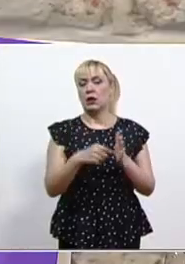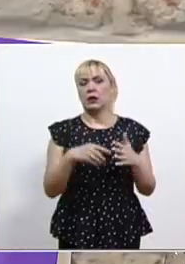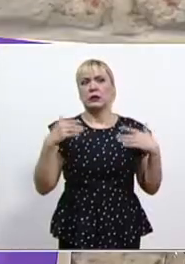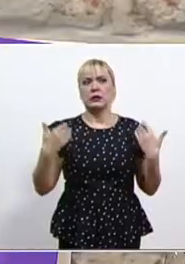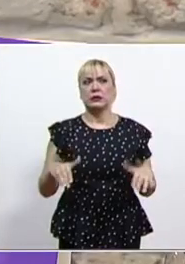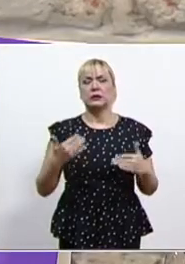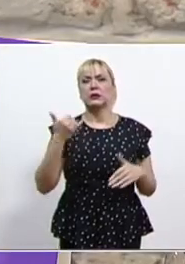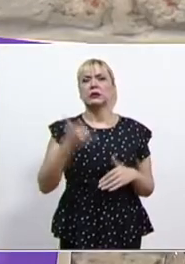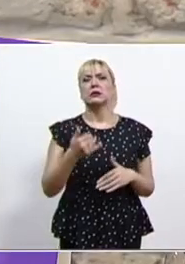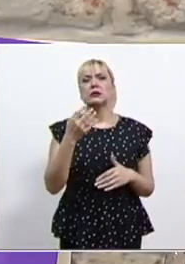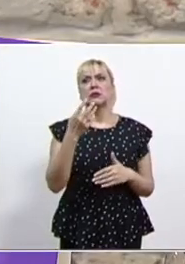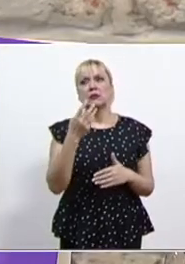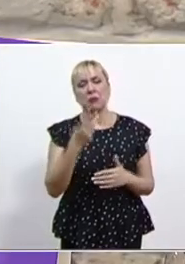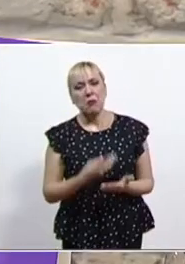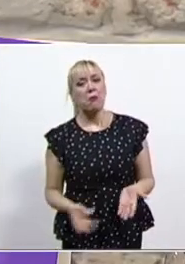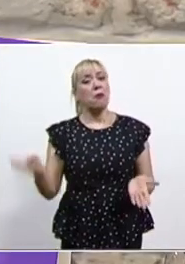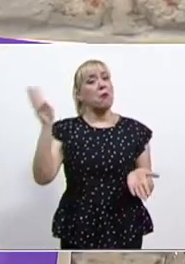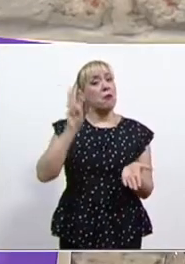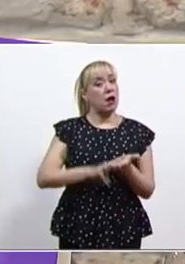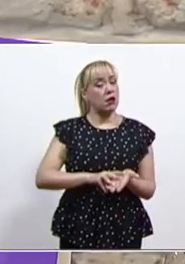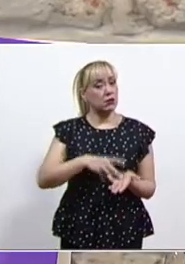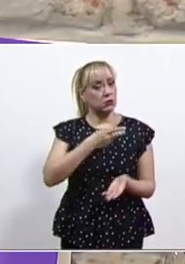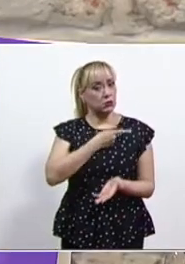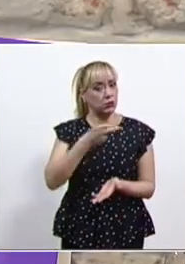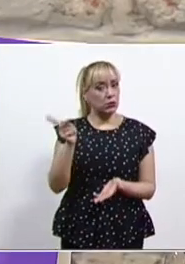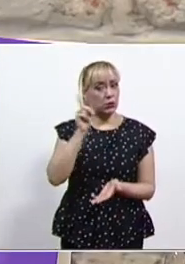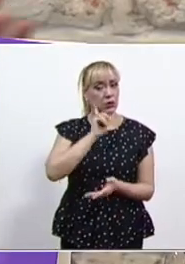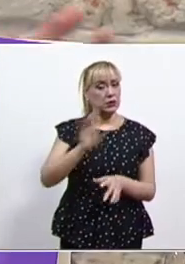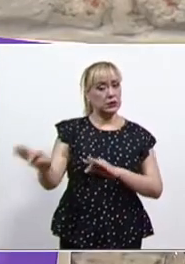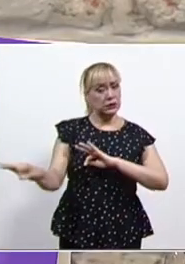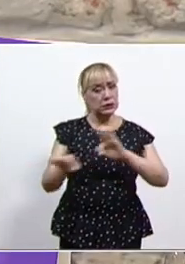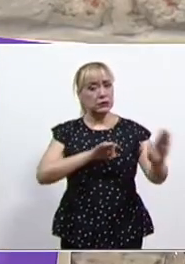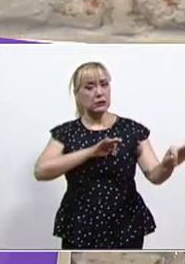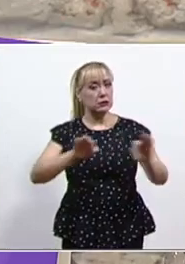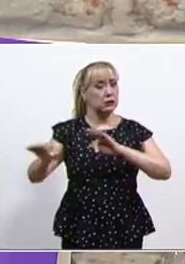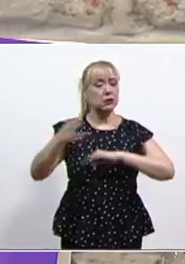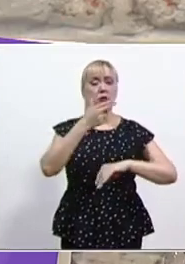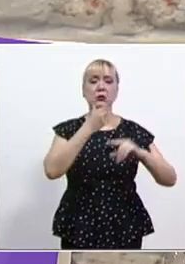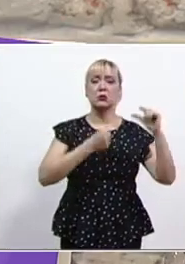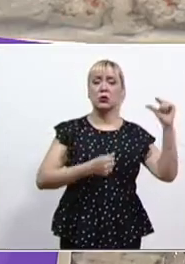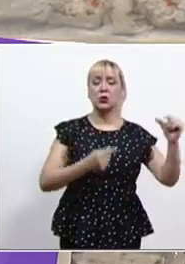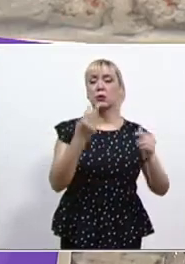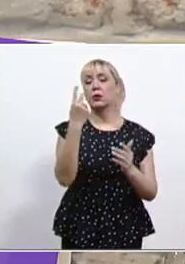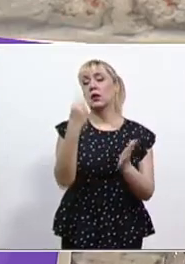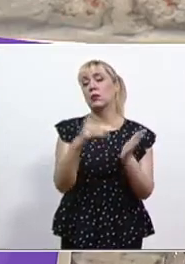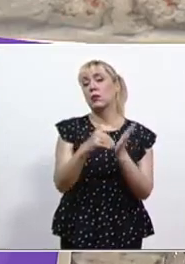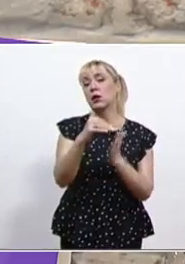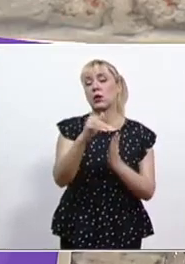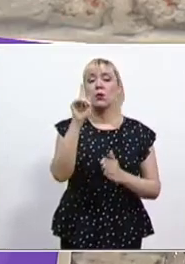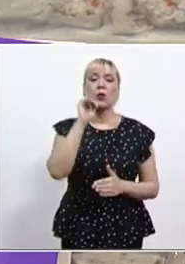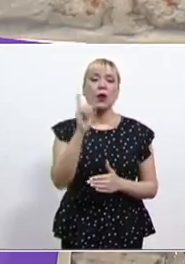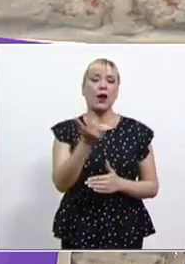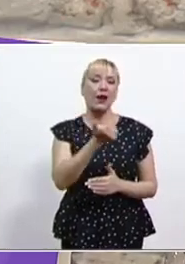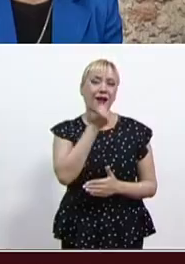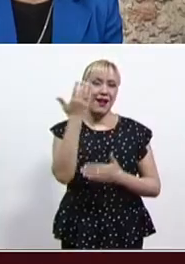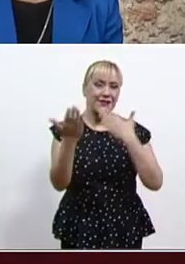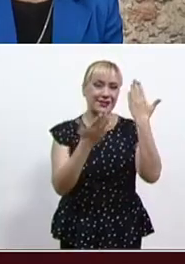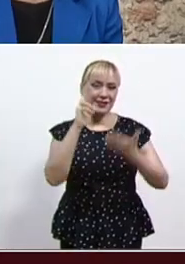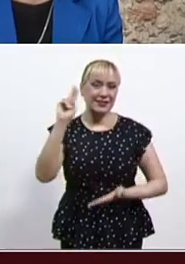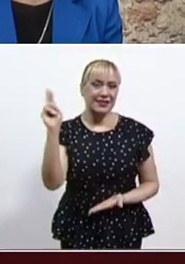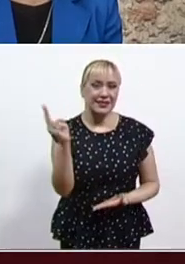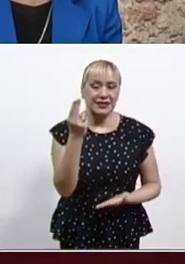hasta 3 veces más las labores domésticas en casa que los hombres. 25 millones de estudiantes universitarias afectadas en su